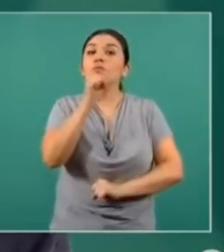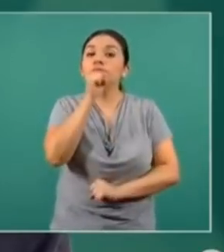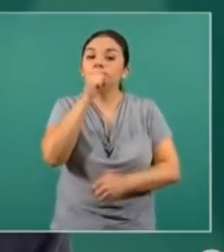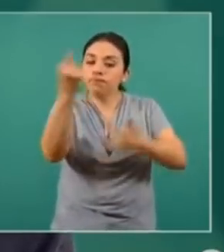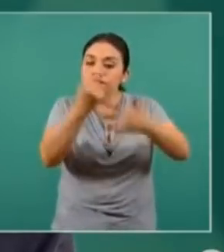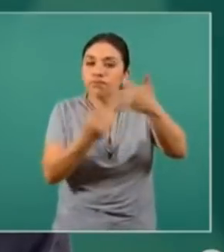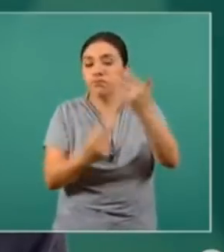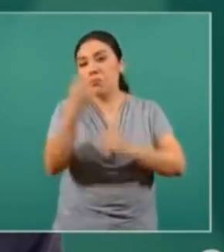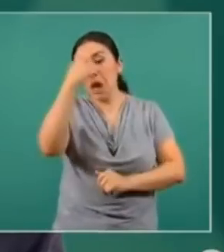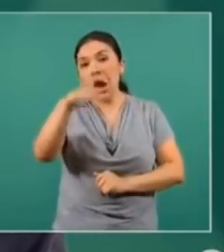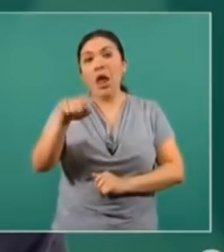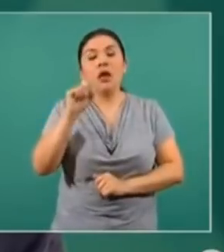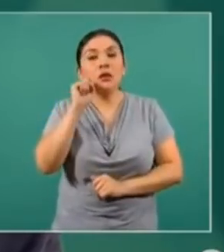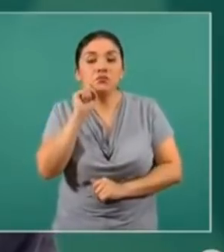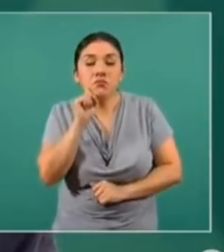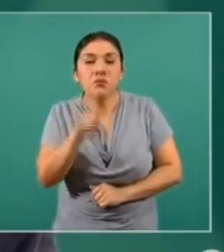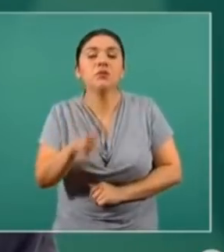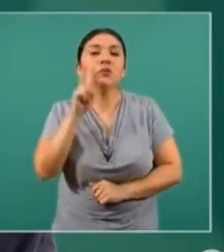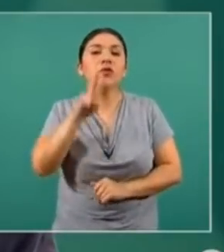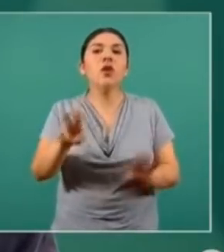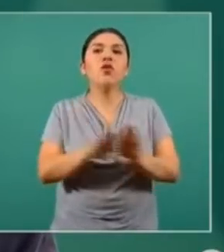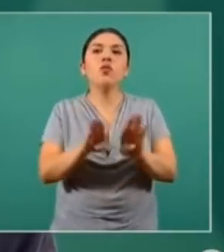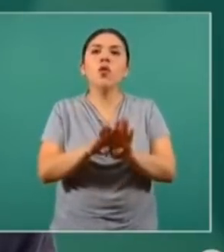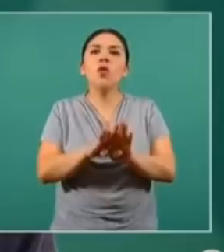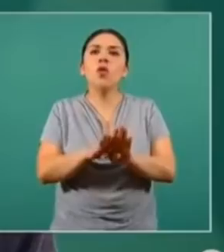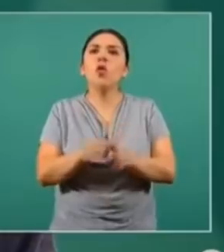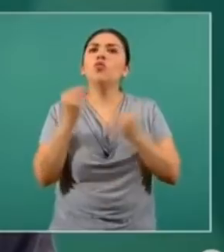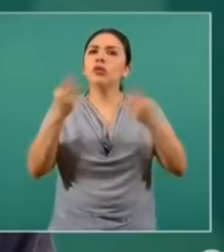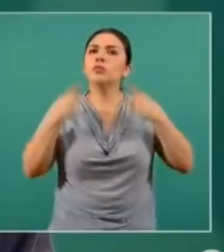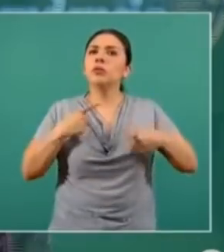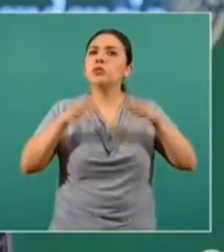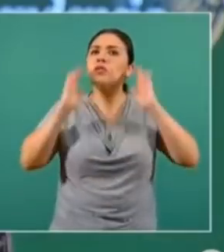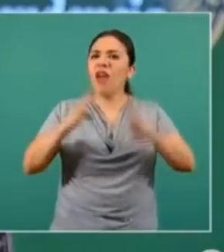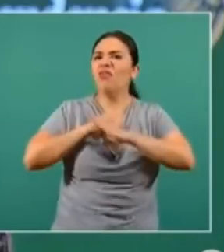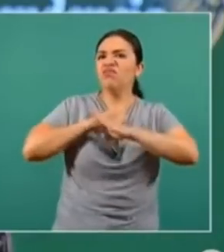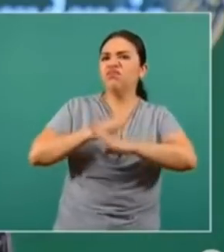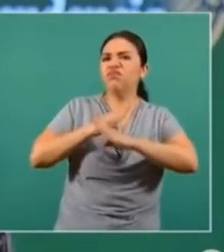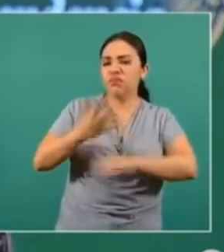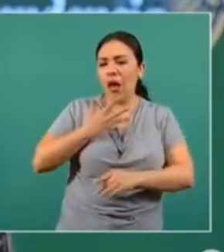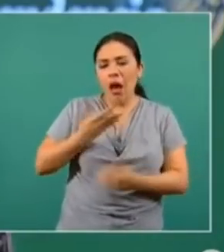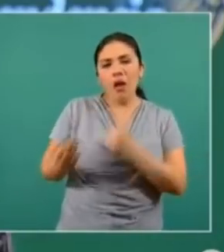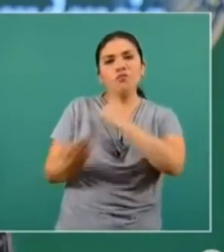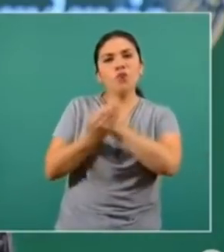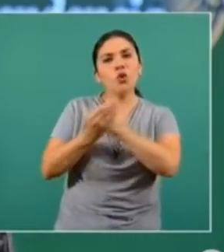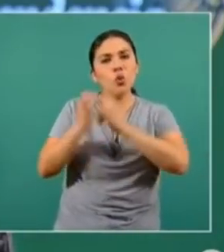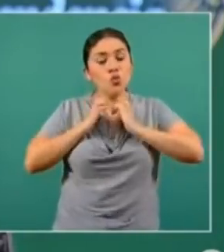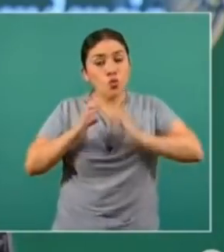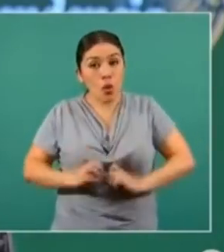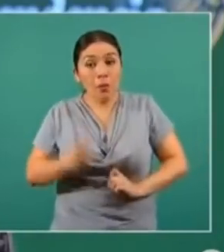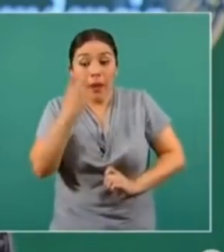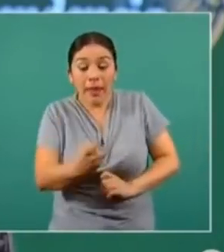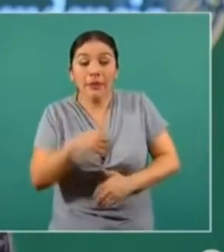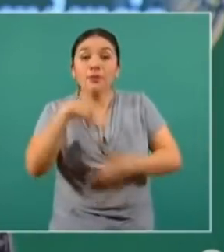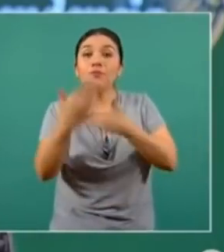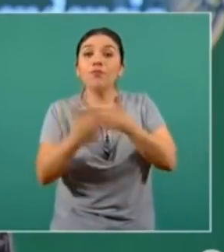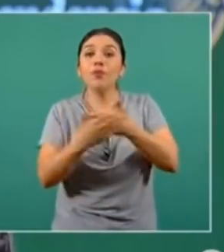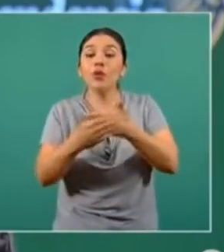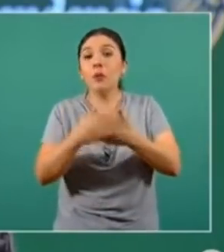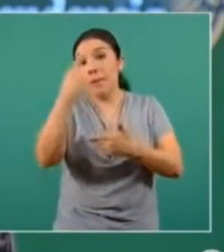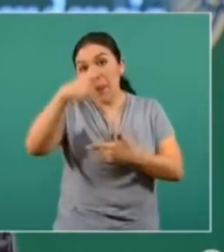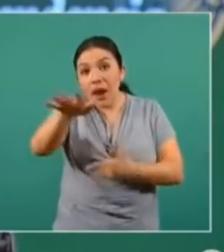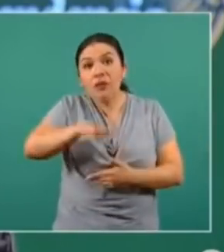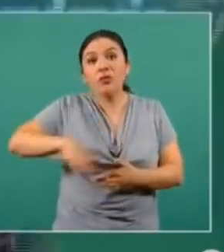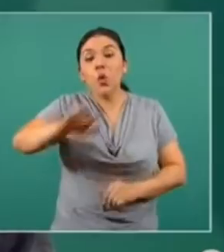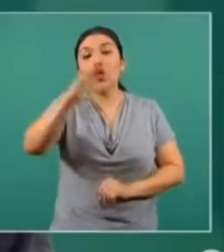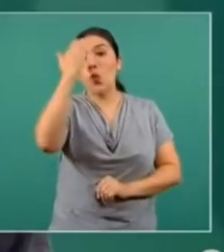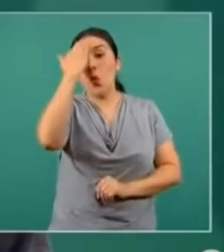indicadores de una amplia inmunidad poblacional que estará próxima a ser